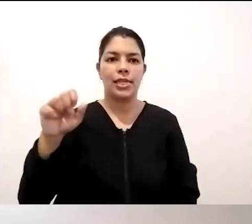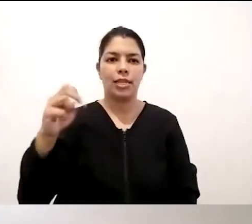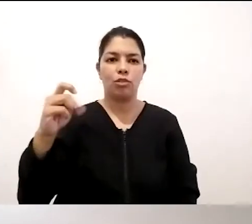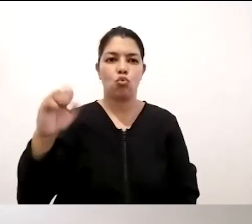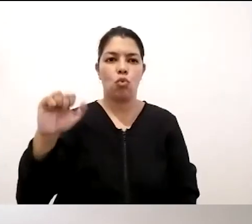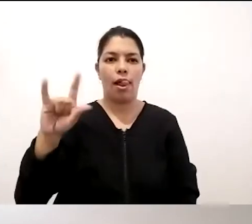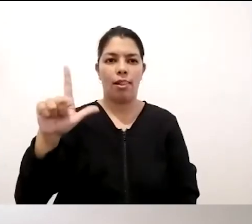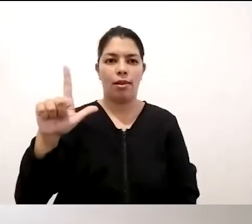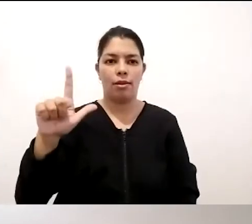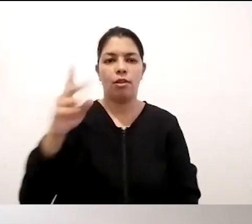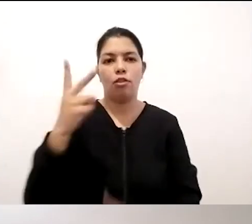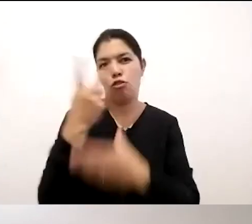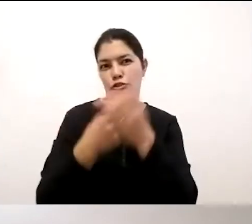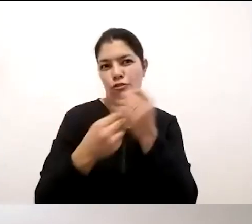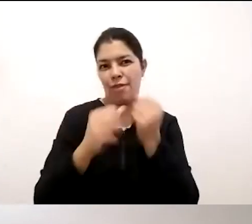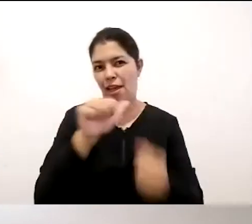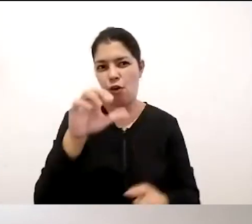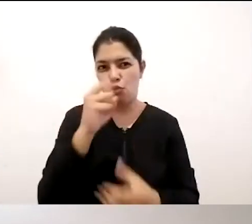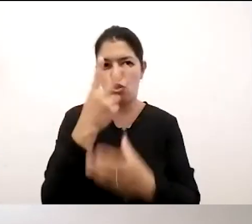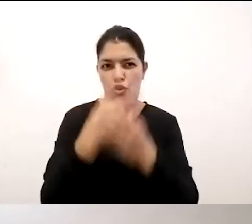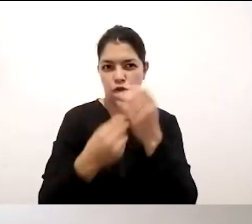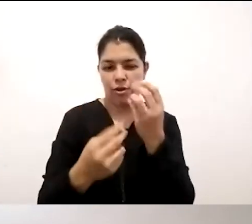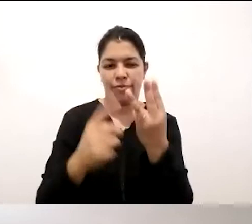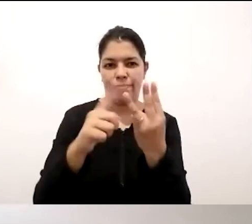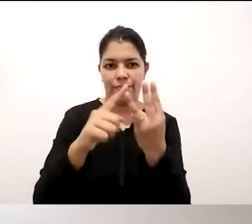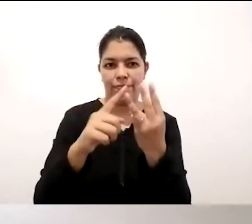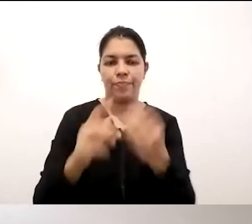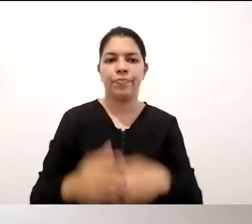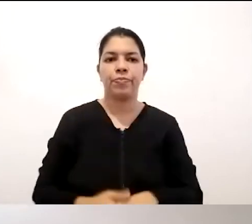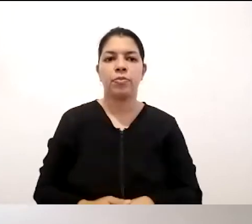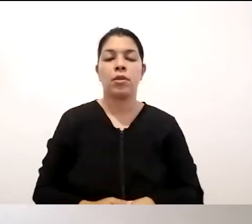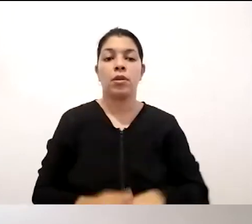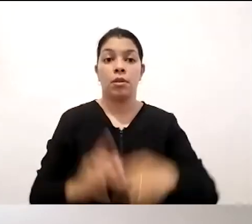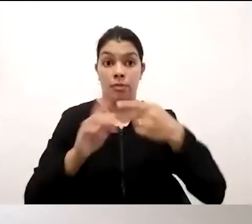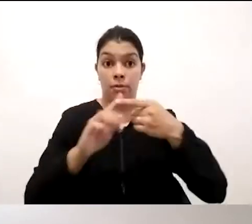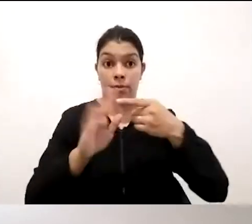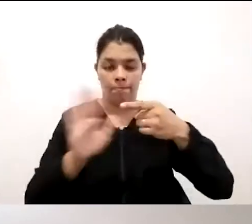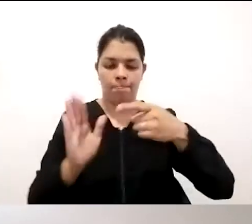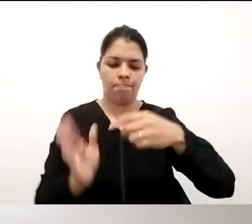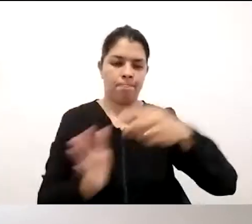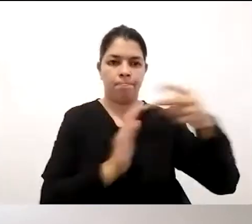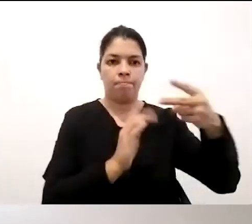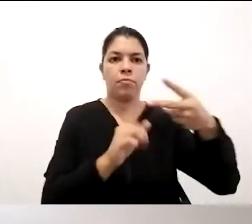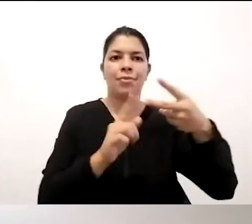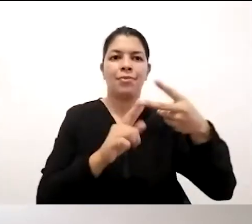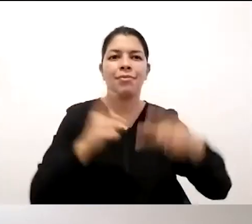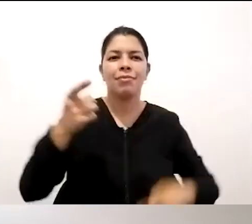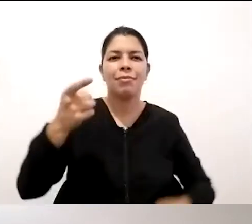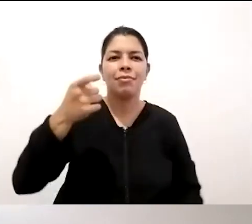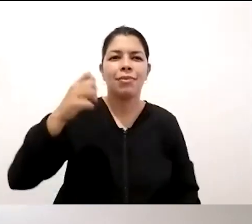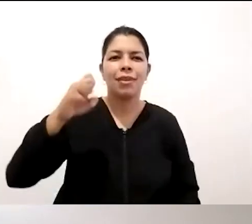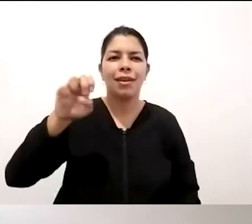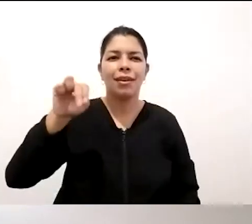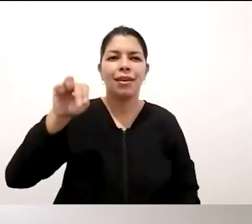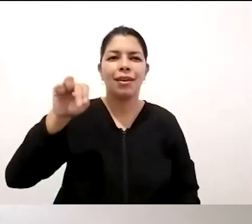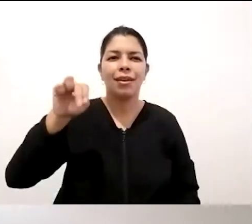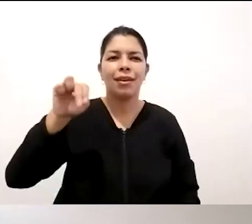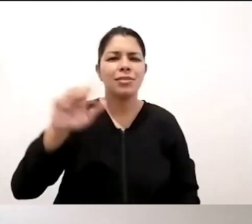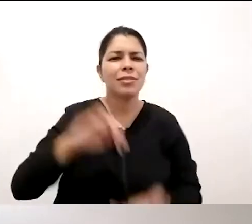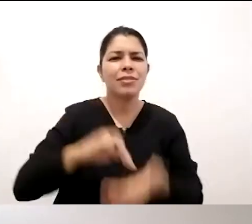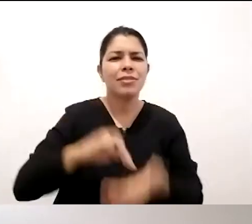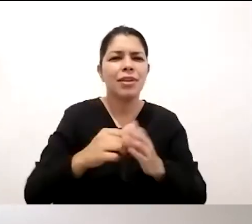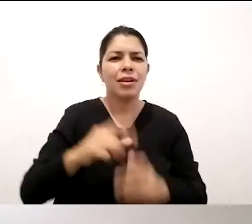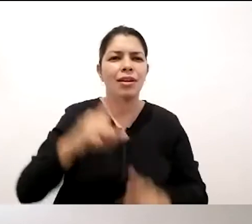que ver con lo genital, y eso se refiere a los órganos internos y externos, que como se llama en el caso de las mujeres es vulva,